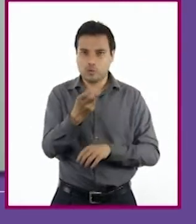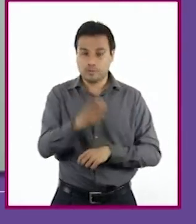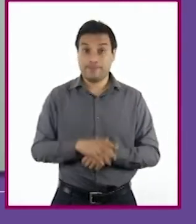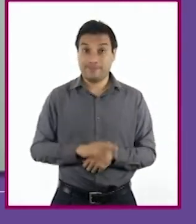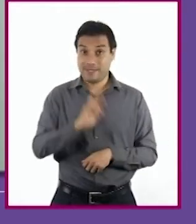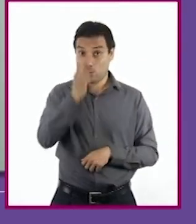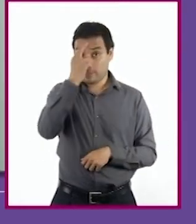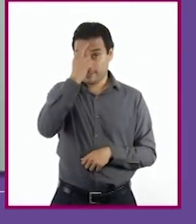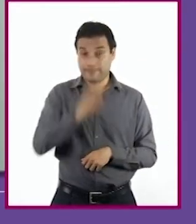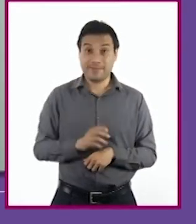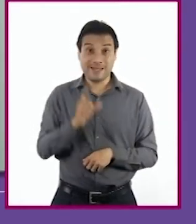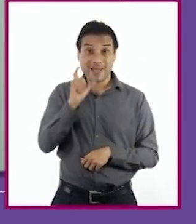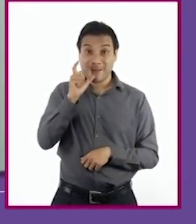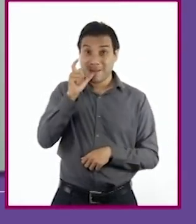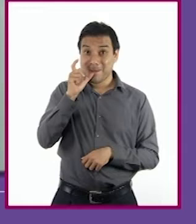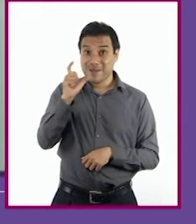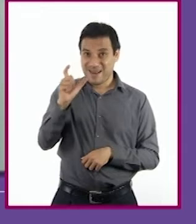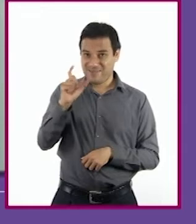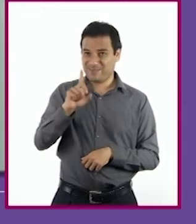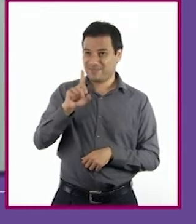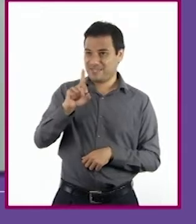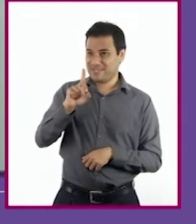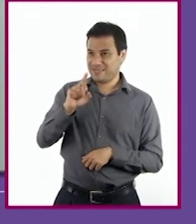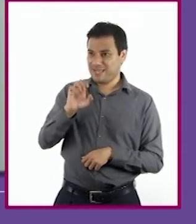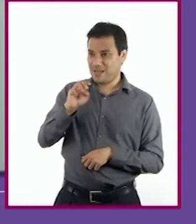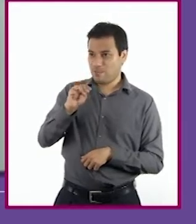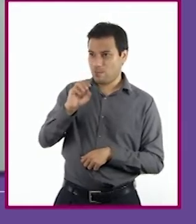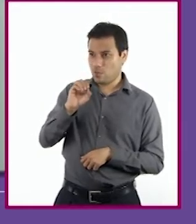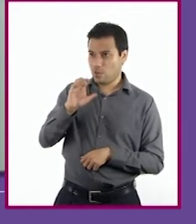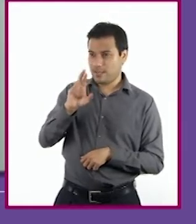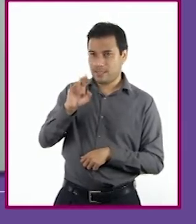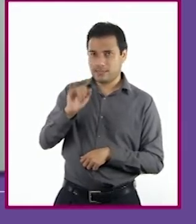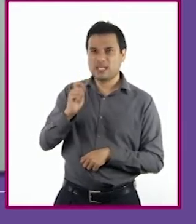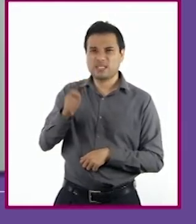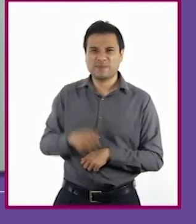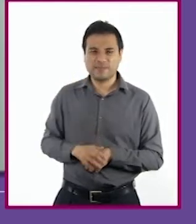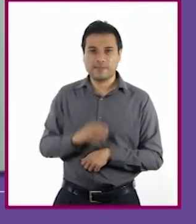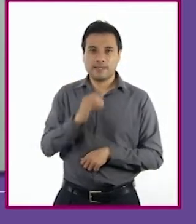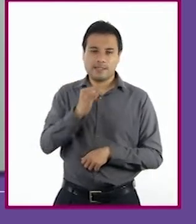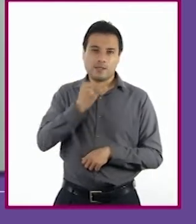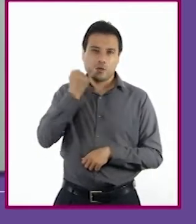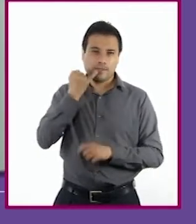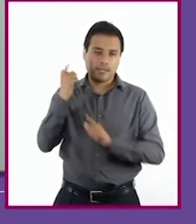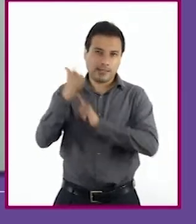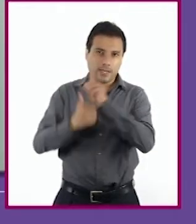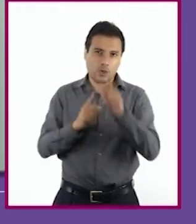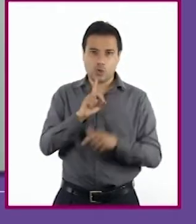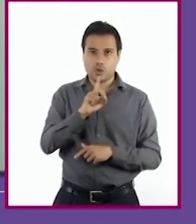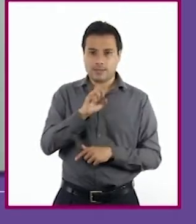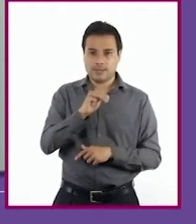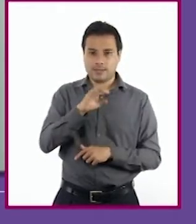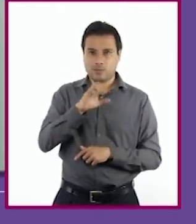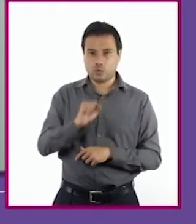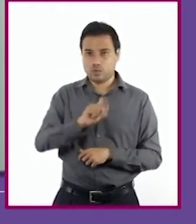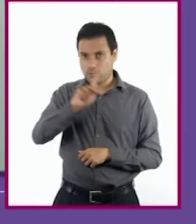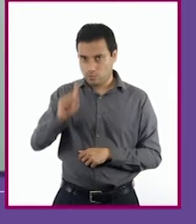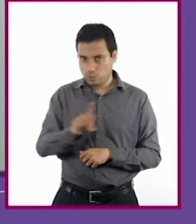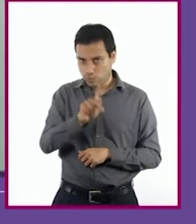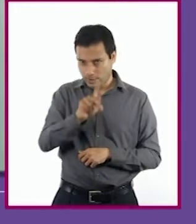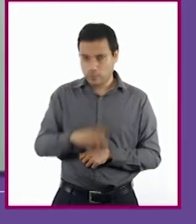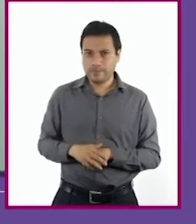Recordemos que la palabra democracia se deriva del griego demos, que significa pueblo, y kratos, poder.